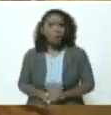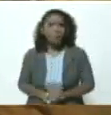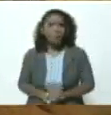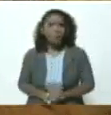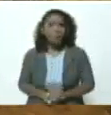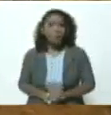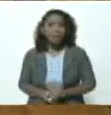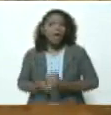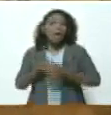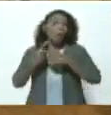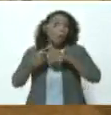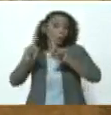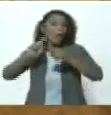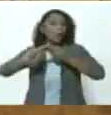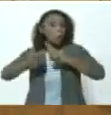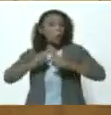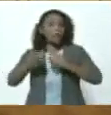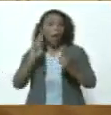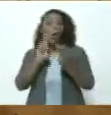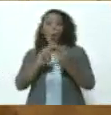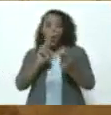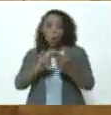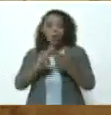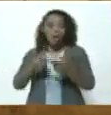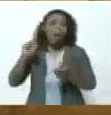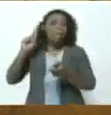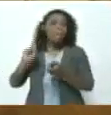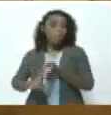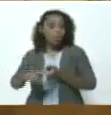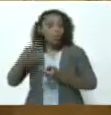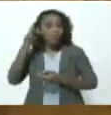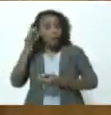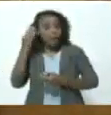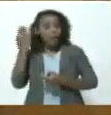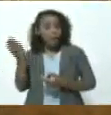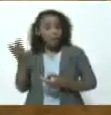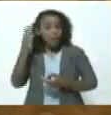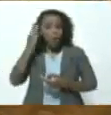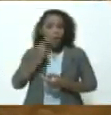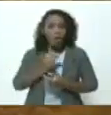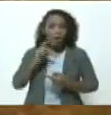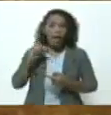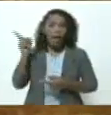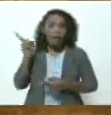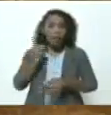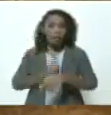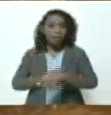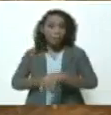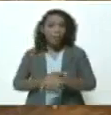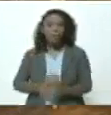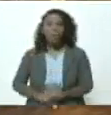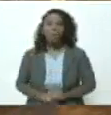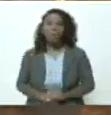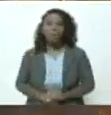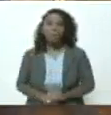que entre otras cosas conoce a Manuelita, aparecería Manuelita en esos capítulos.